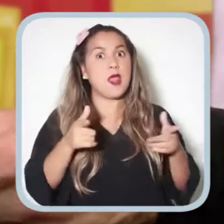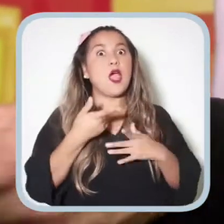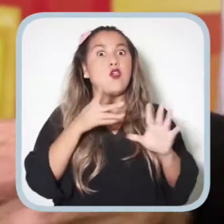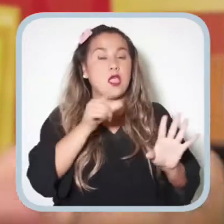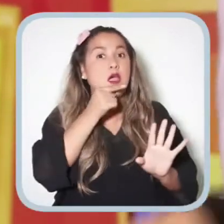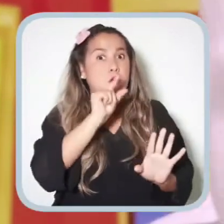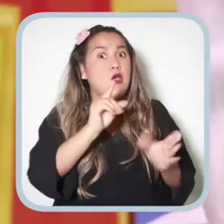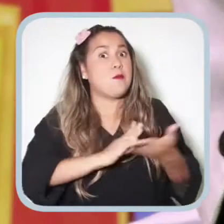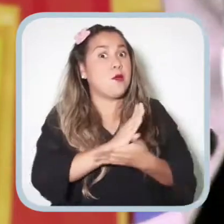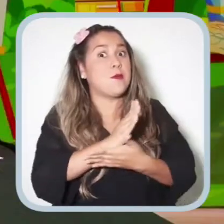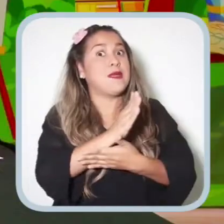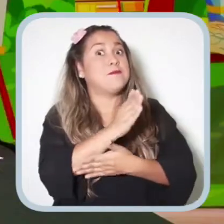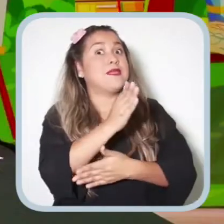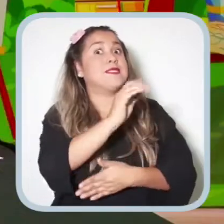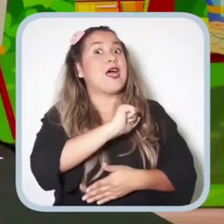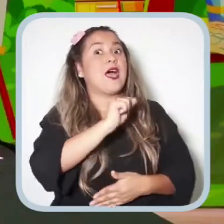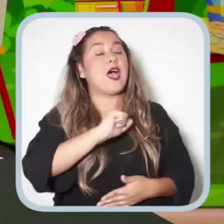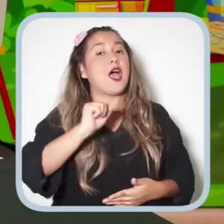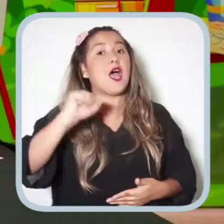por